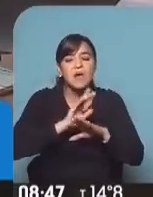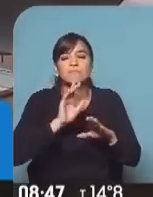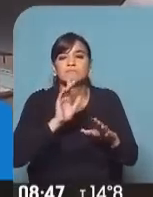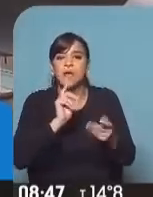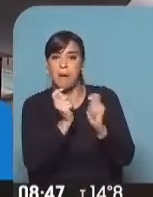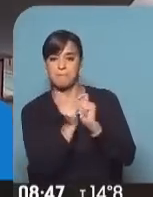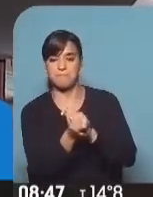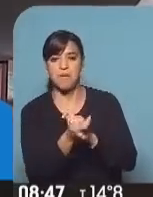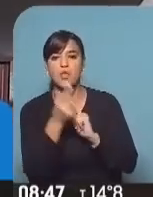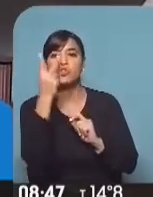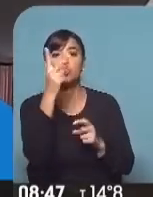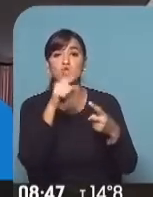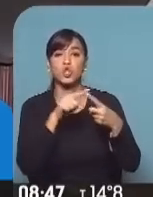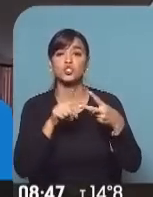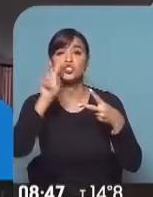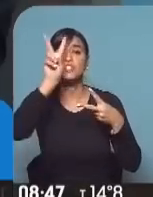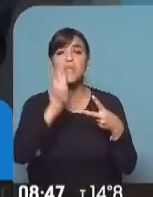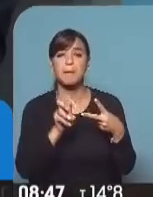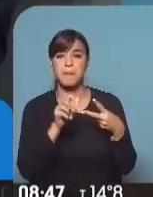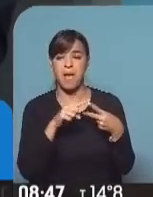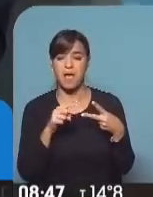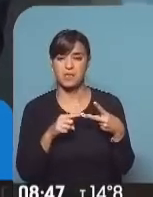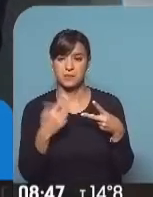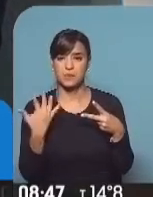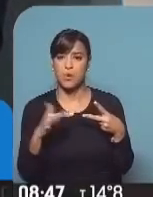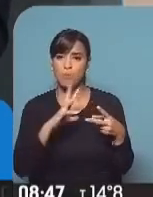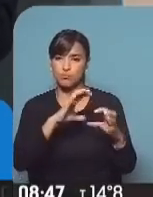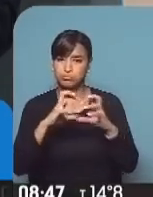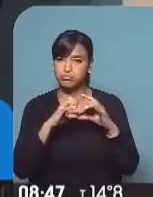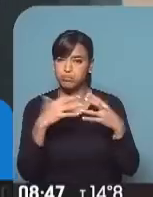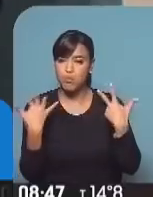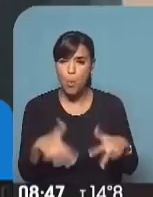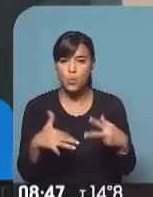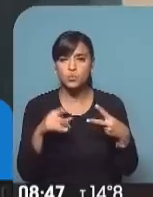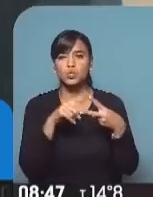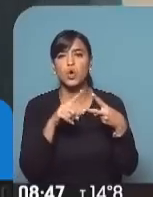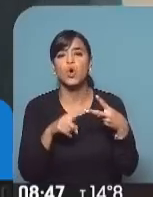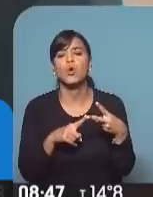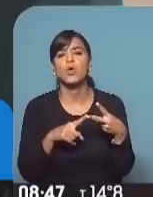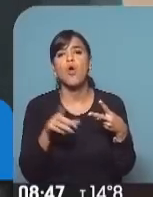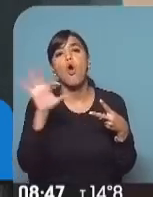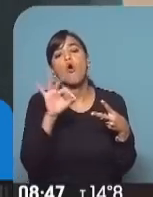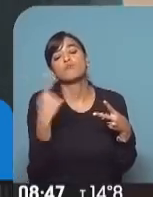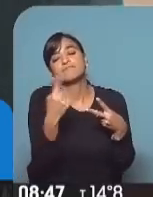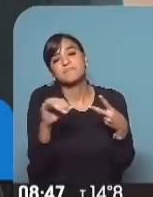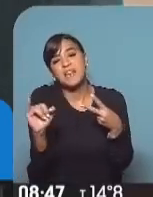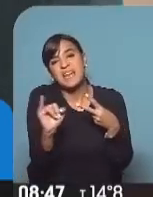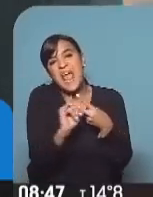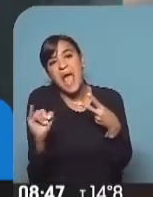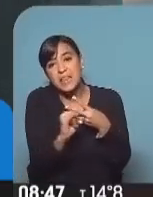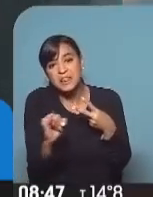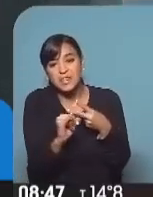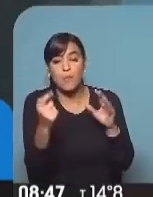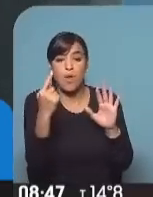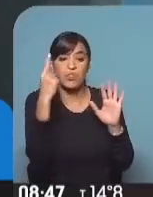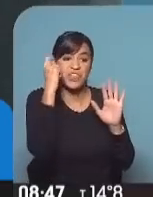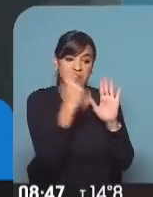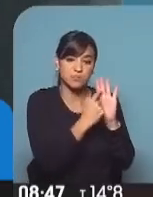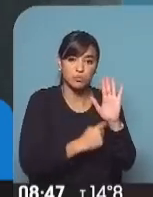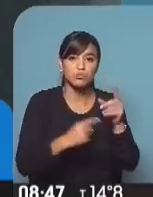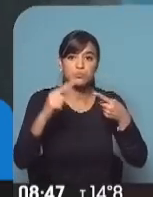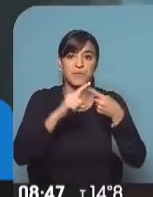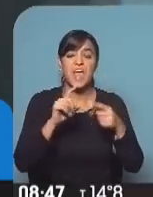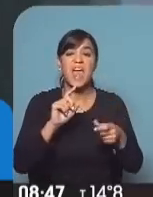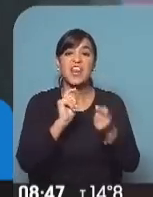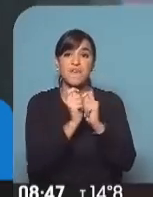dos temas que han generado mucha polémica o de hecho muchas reacciones negativas de los 10 puntos está el documento una es la reforma